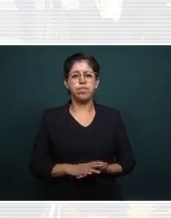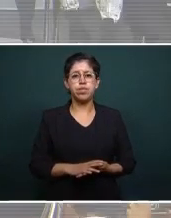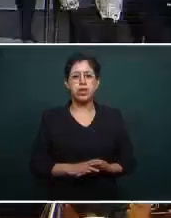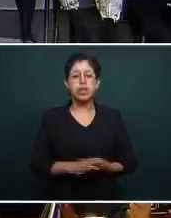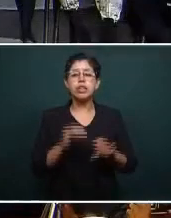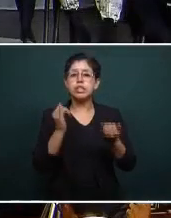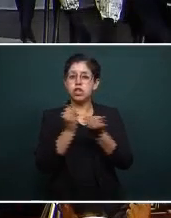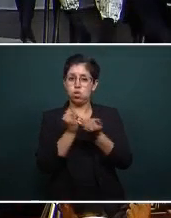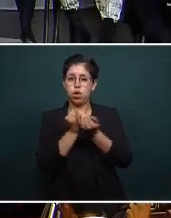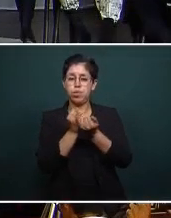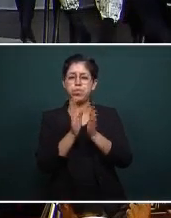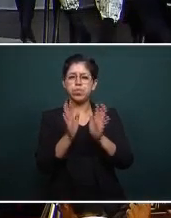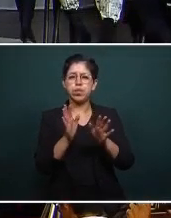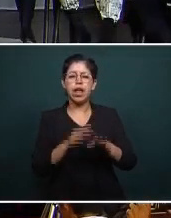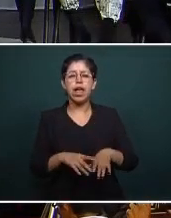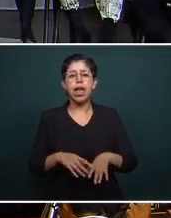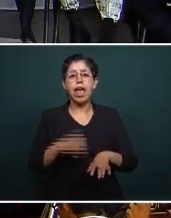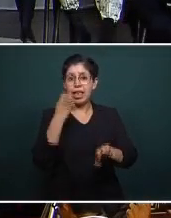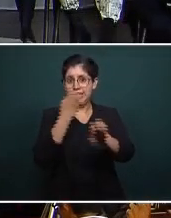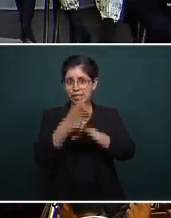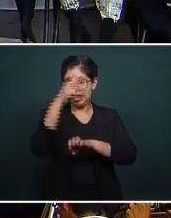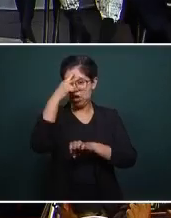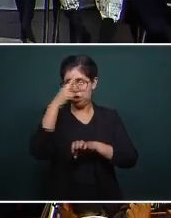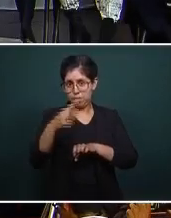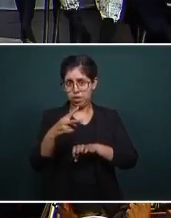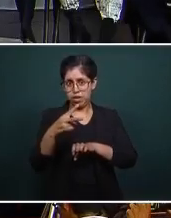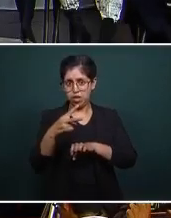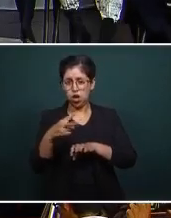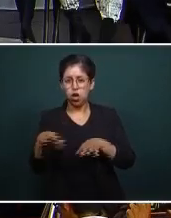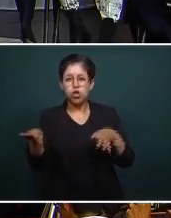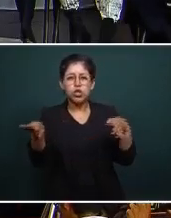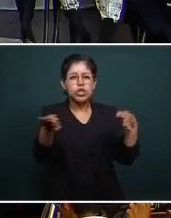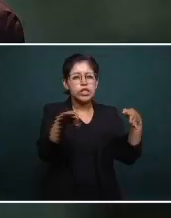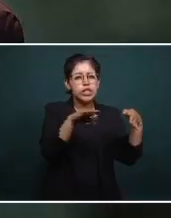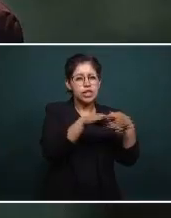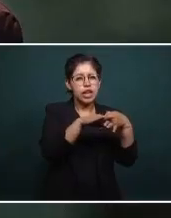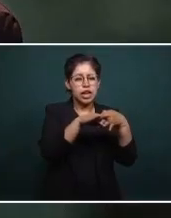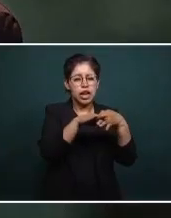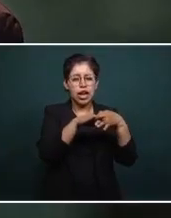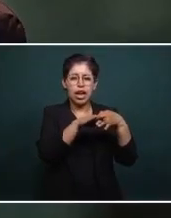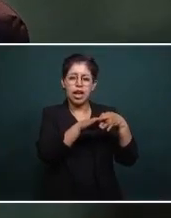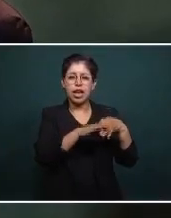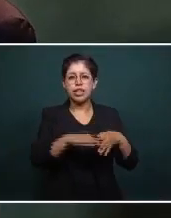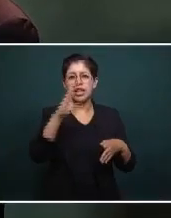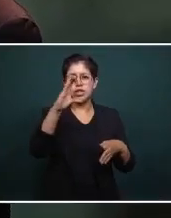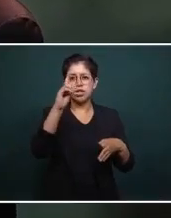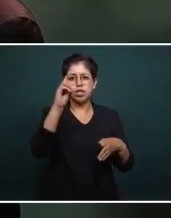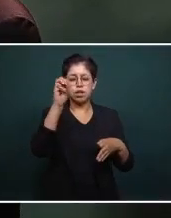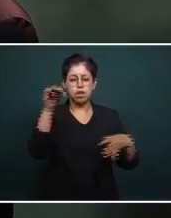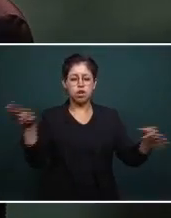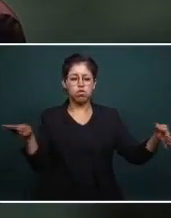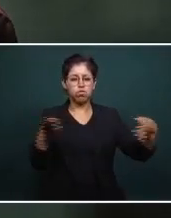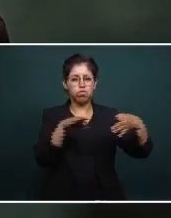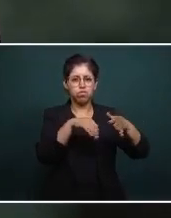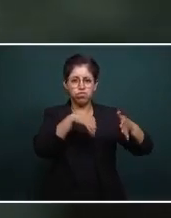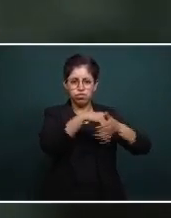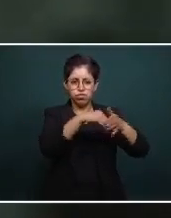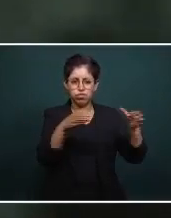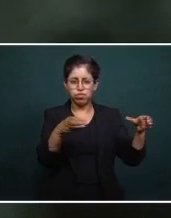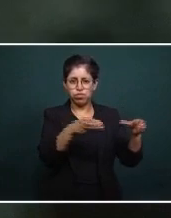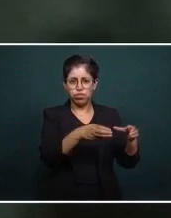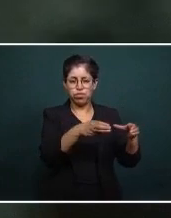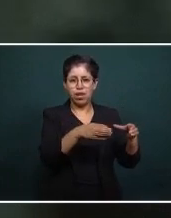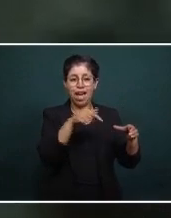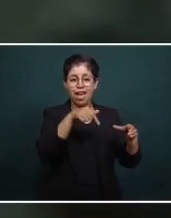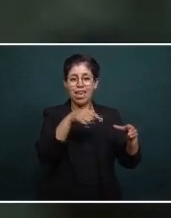México se llevan a cabo en los municipios colindantes con la Ciudad de México. Y por primera vez estamos trabajando de manera coordinada con la jefa de gobierno,